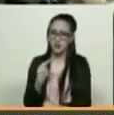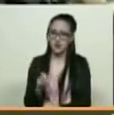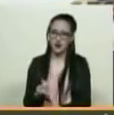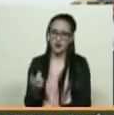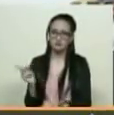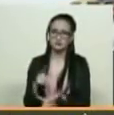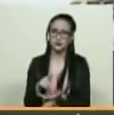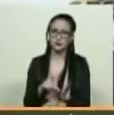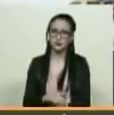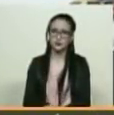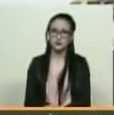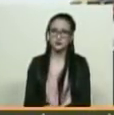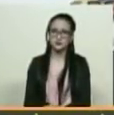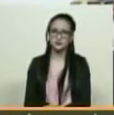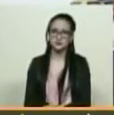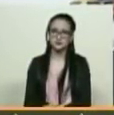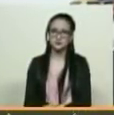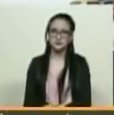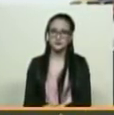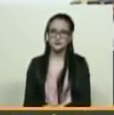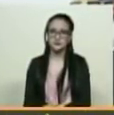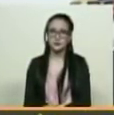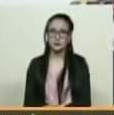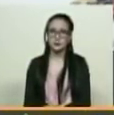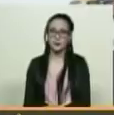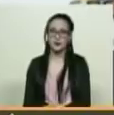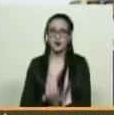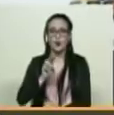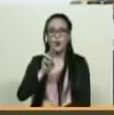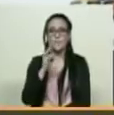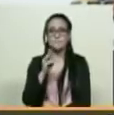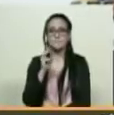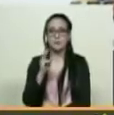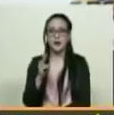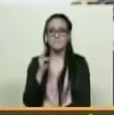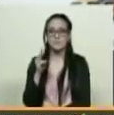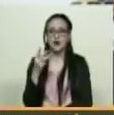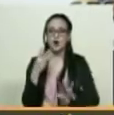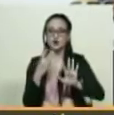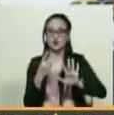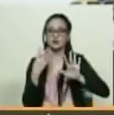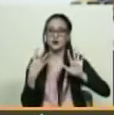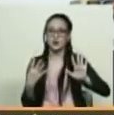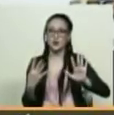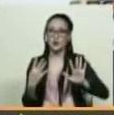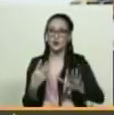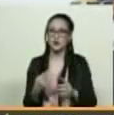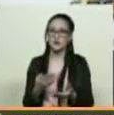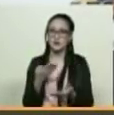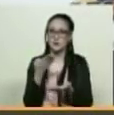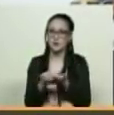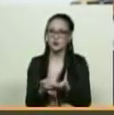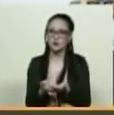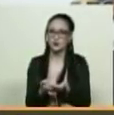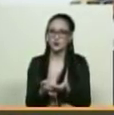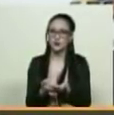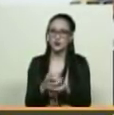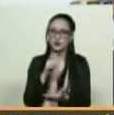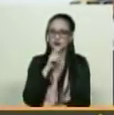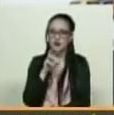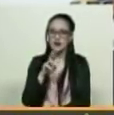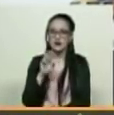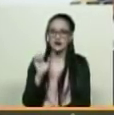evento. El partido UPP 89, que postuló al candidato